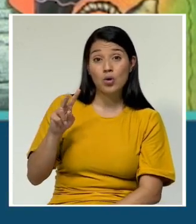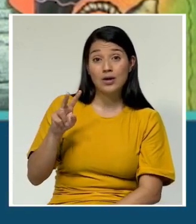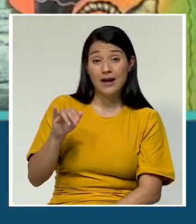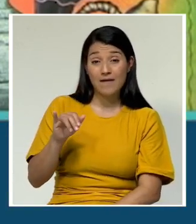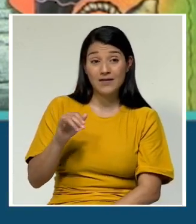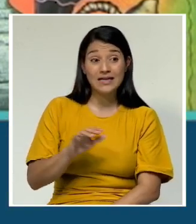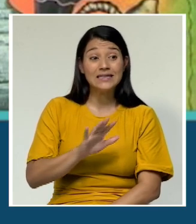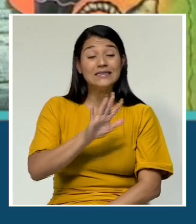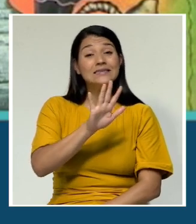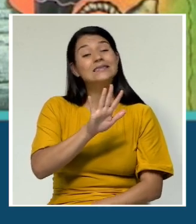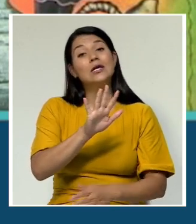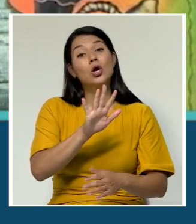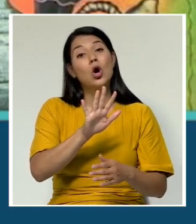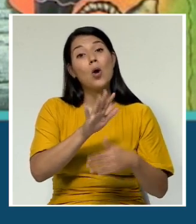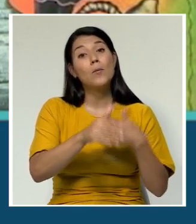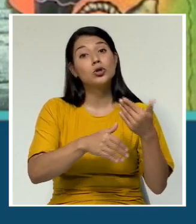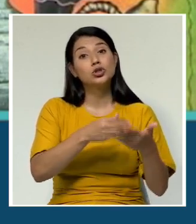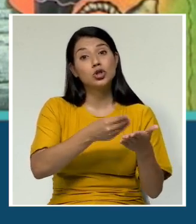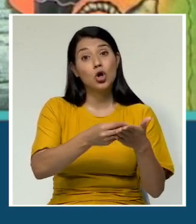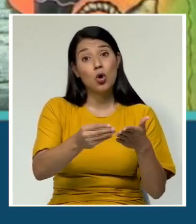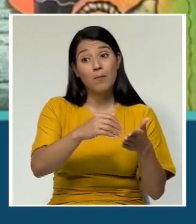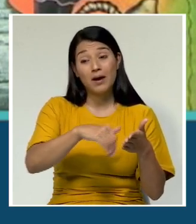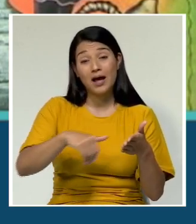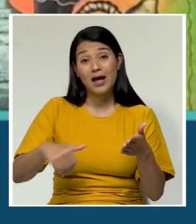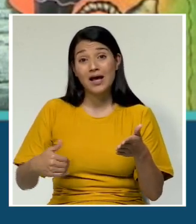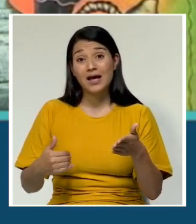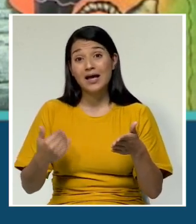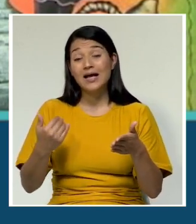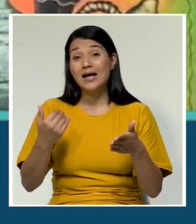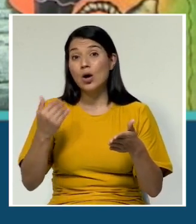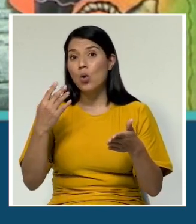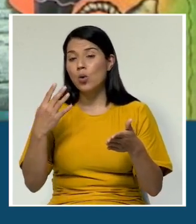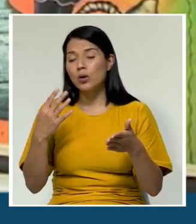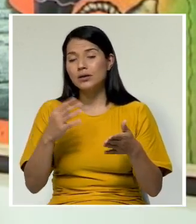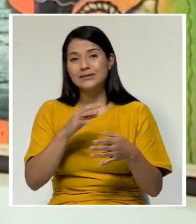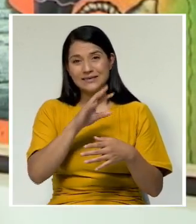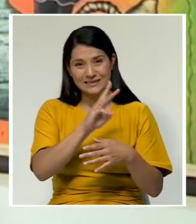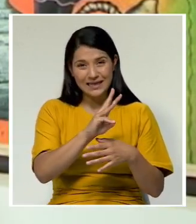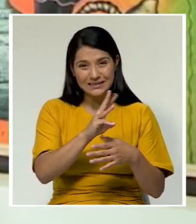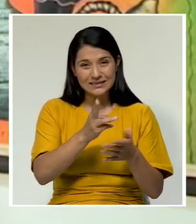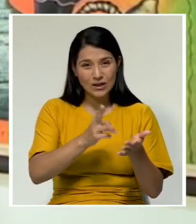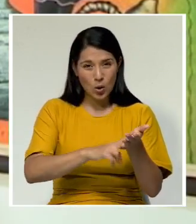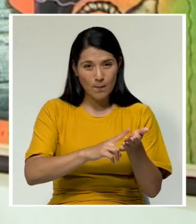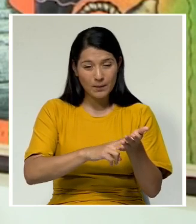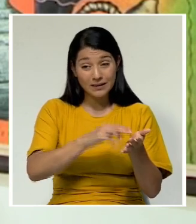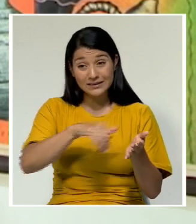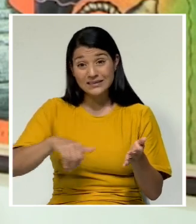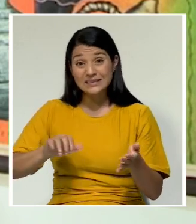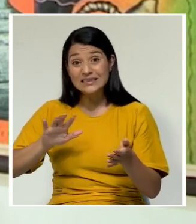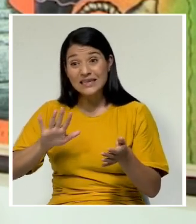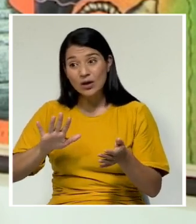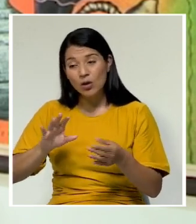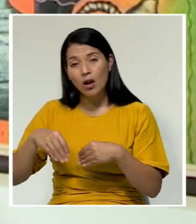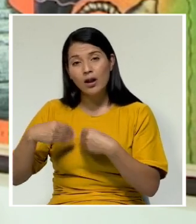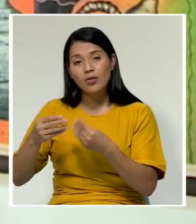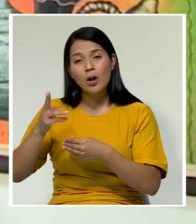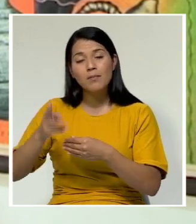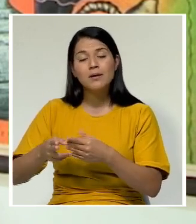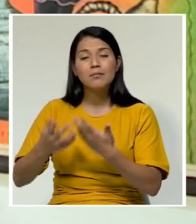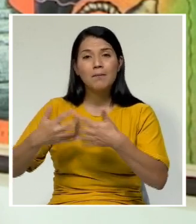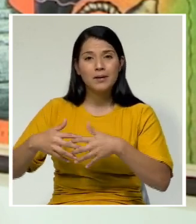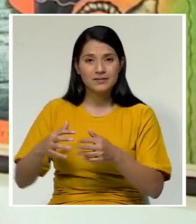requisitos cartelarios bajo los que se eligen las empresas constructoras de infraestructura, para así evitar que sigan siendo las que están involucradas en